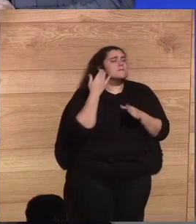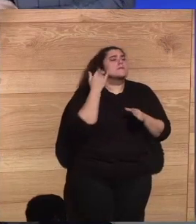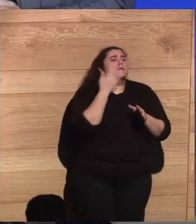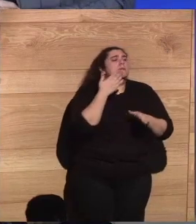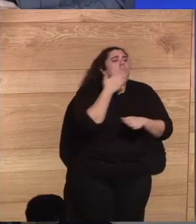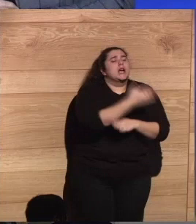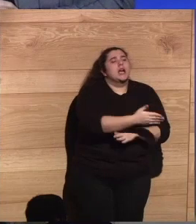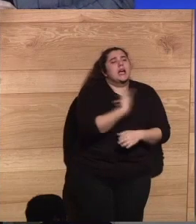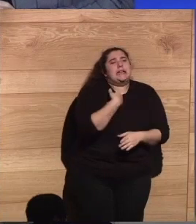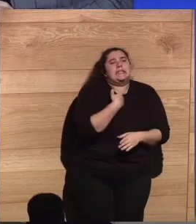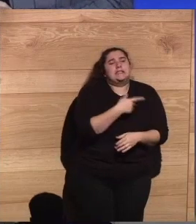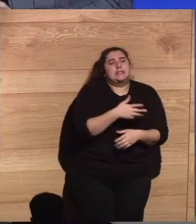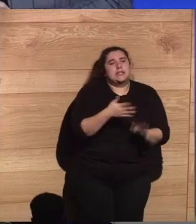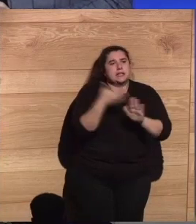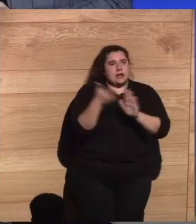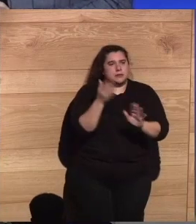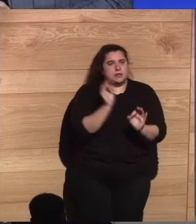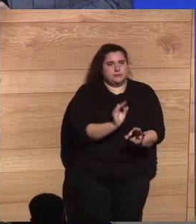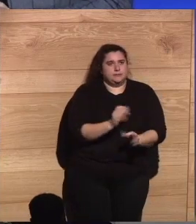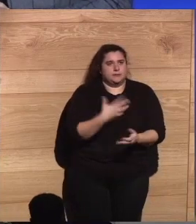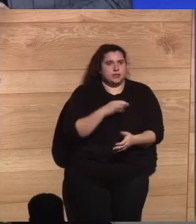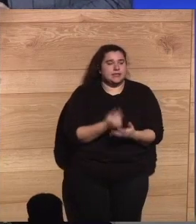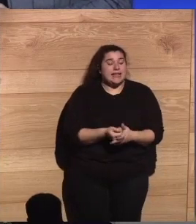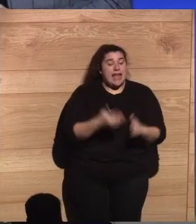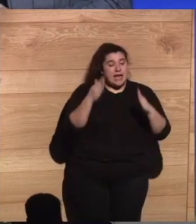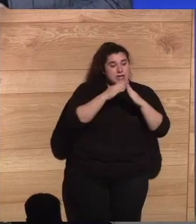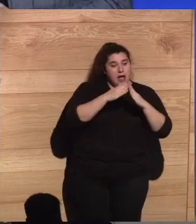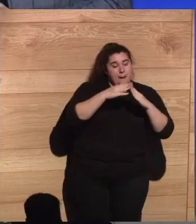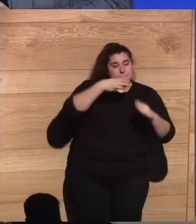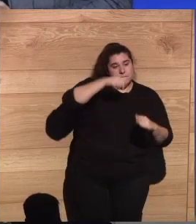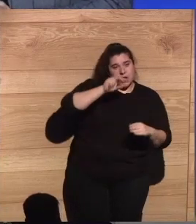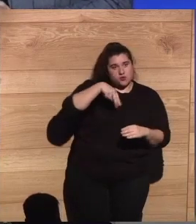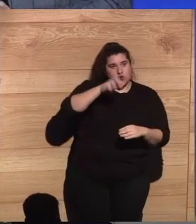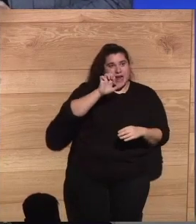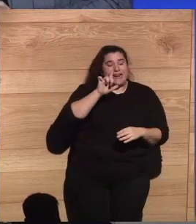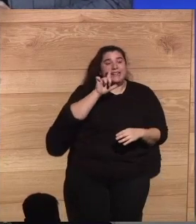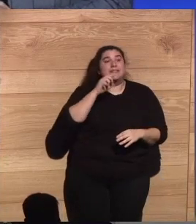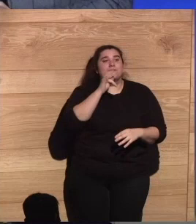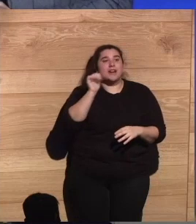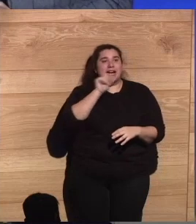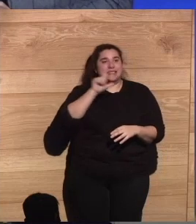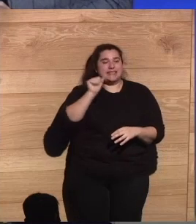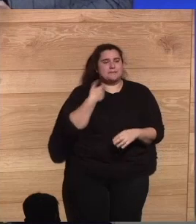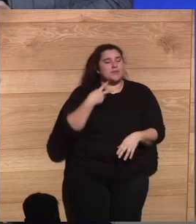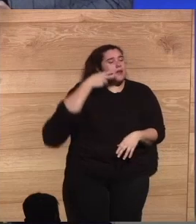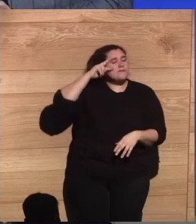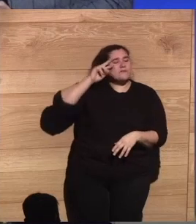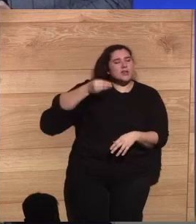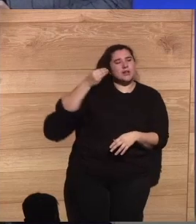se va enseguida. Pero la casa de Manuel de Falla es una de las experiencias más bonitas que uno puede tener, porque